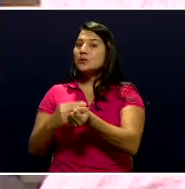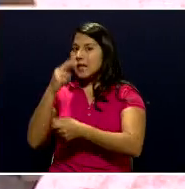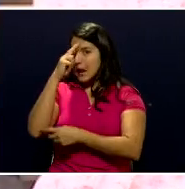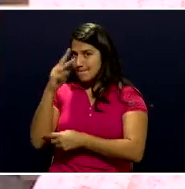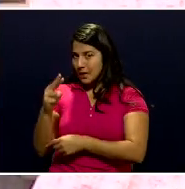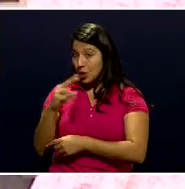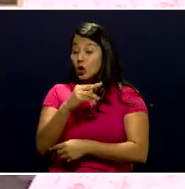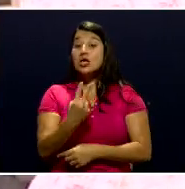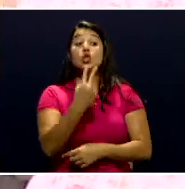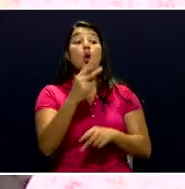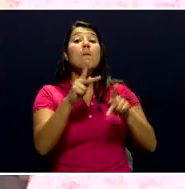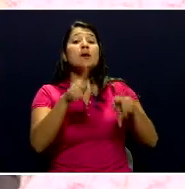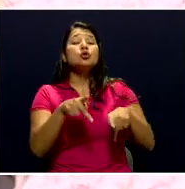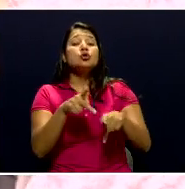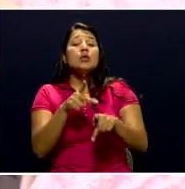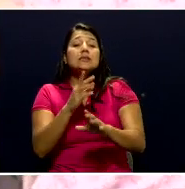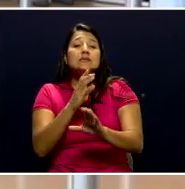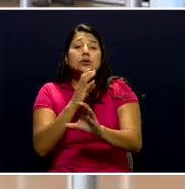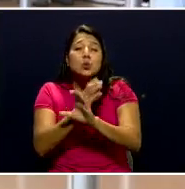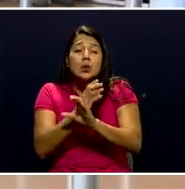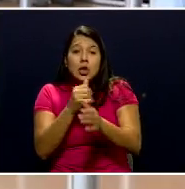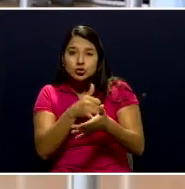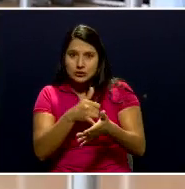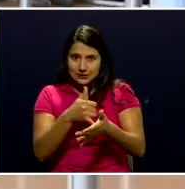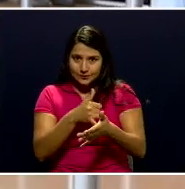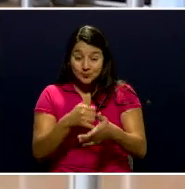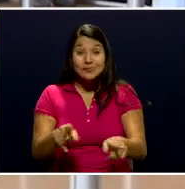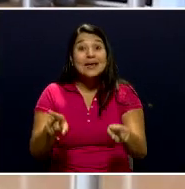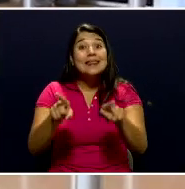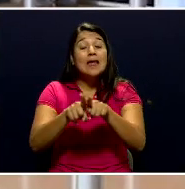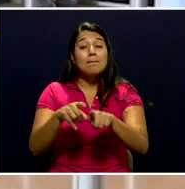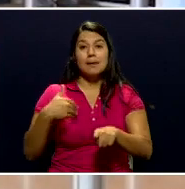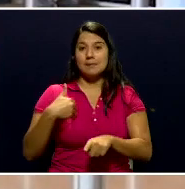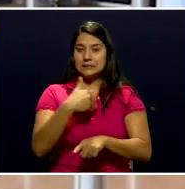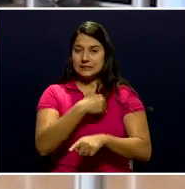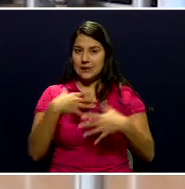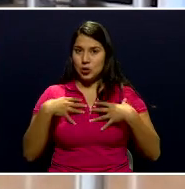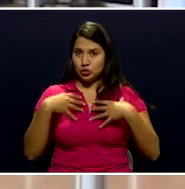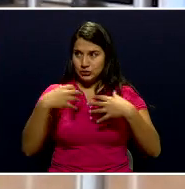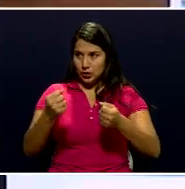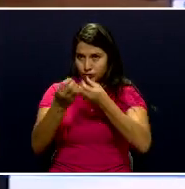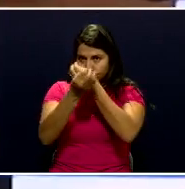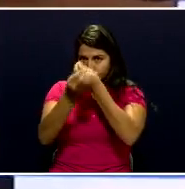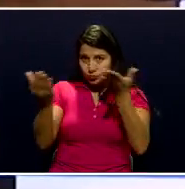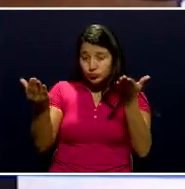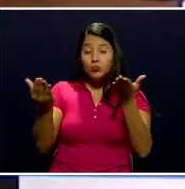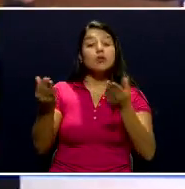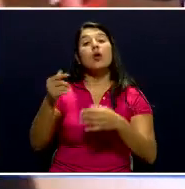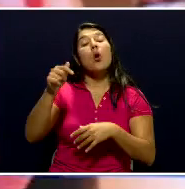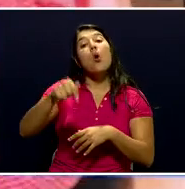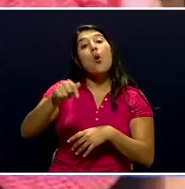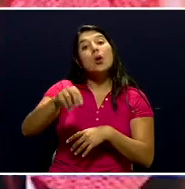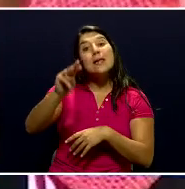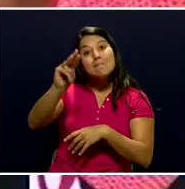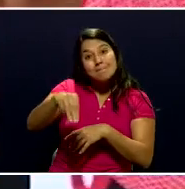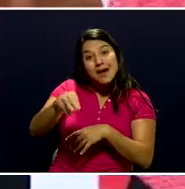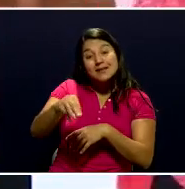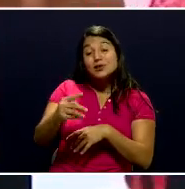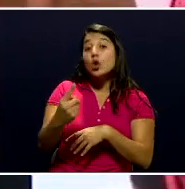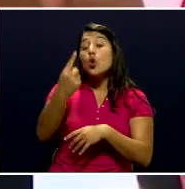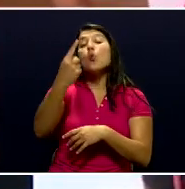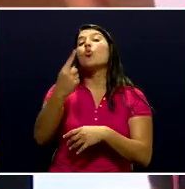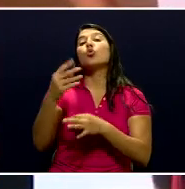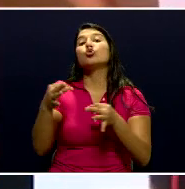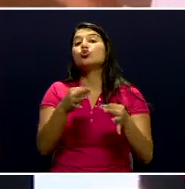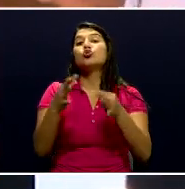2 personas en cuidados intensivos. Además, el Ministerio de Salud informó que este martes fue interceptado un turista en el aeropuerto Daniel Oduber